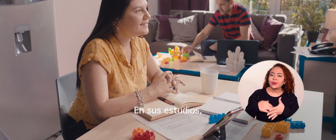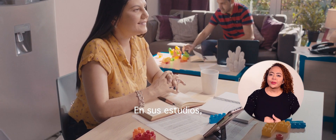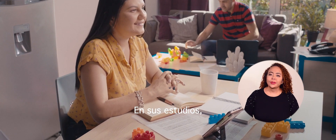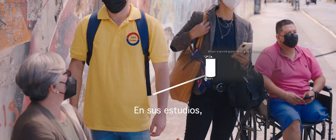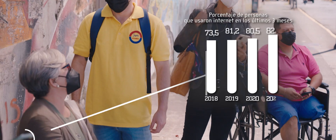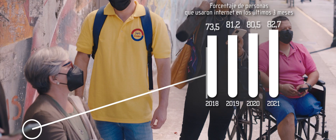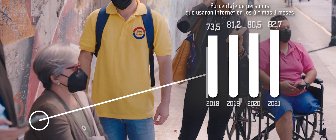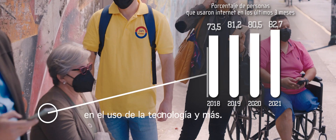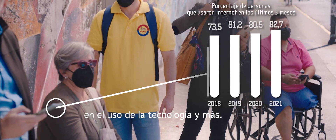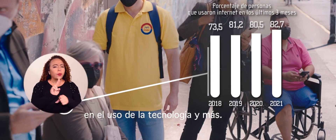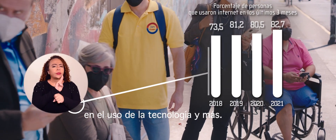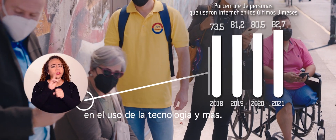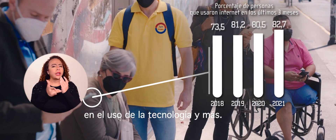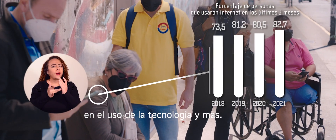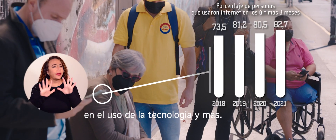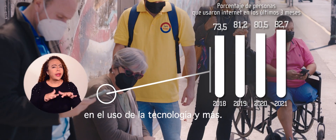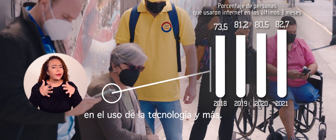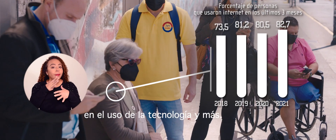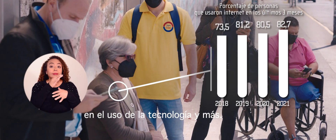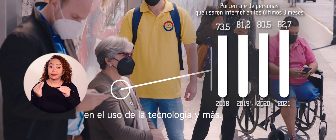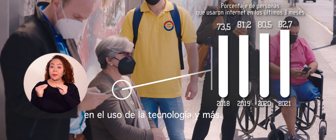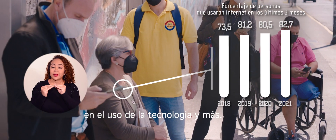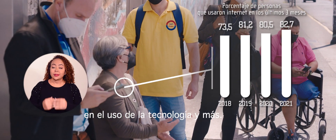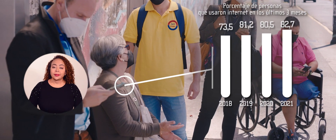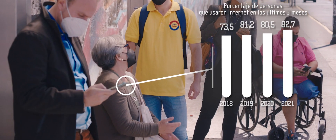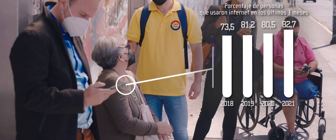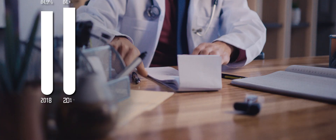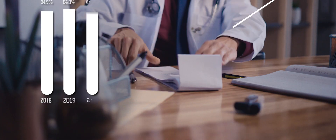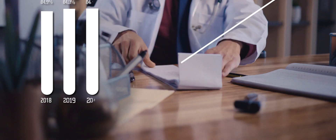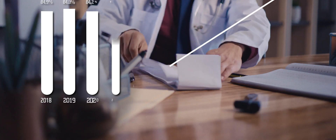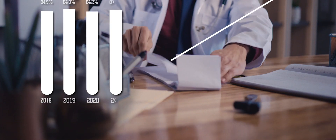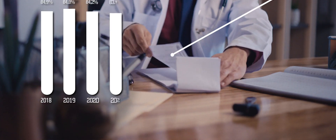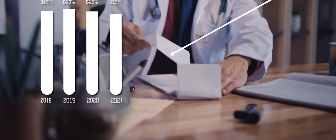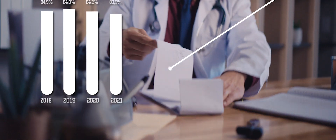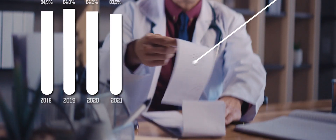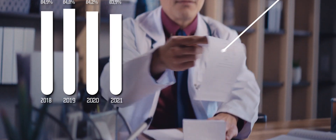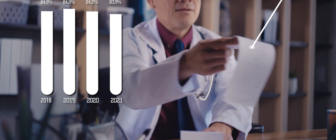estudios, en el uso de la tecnología y más.